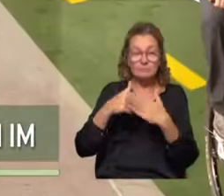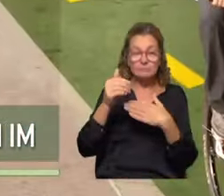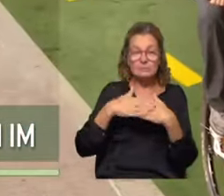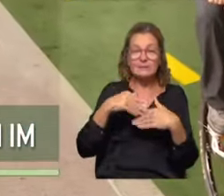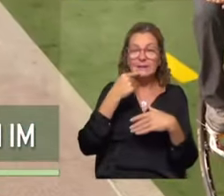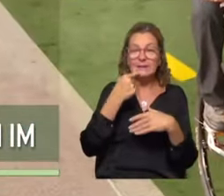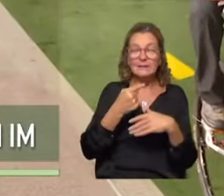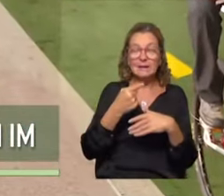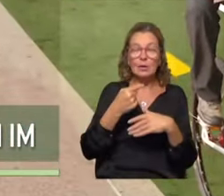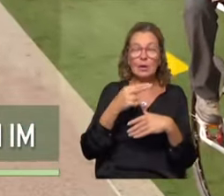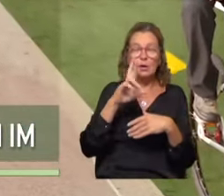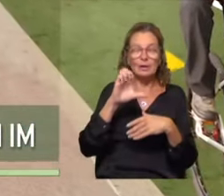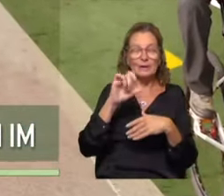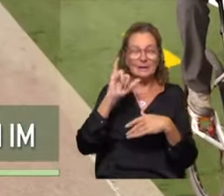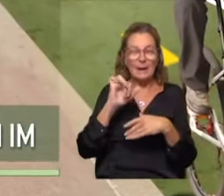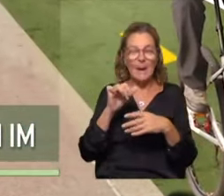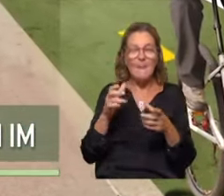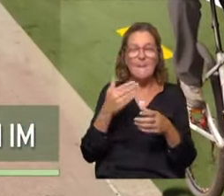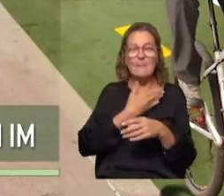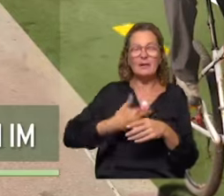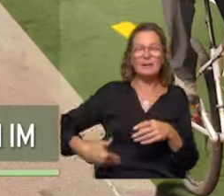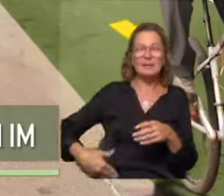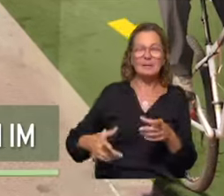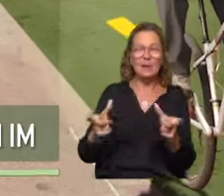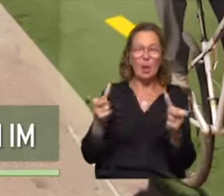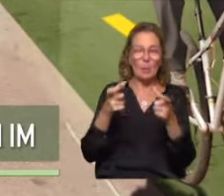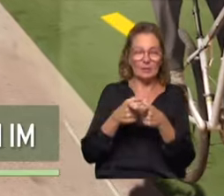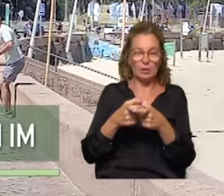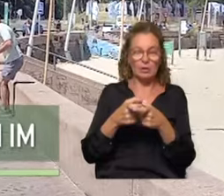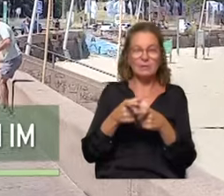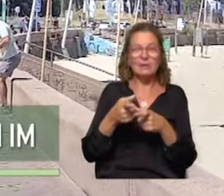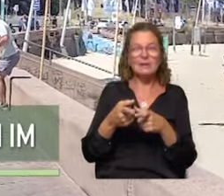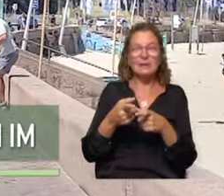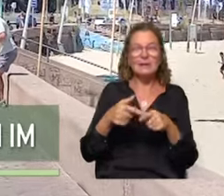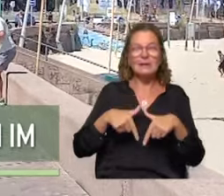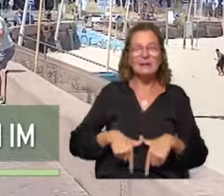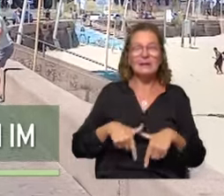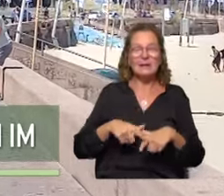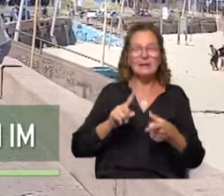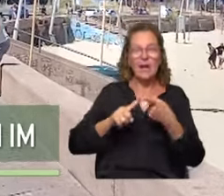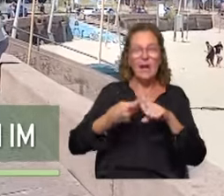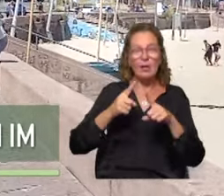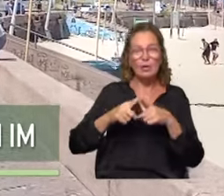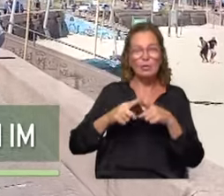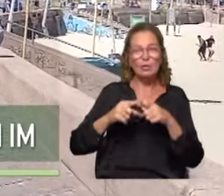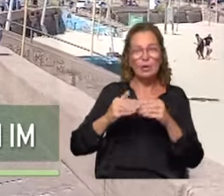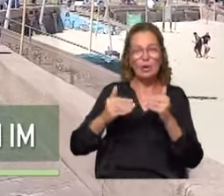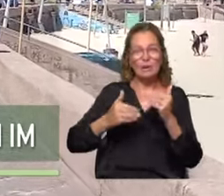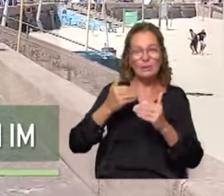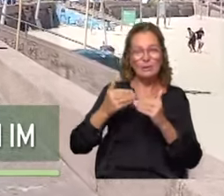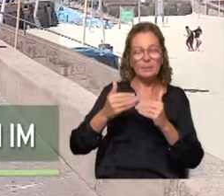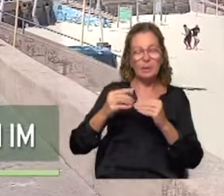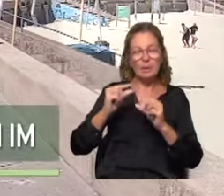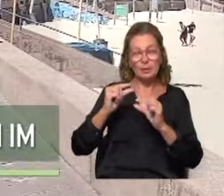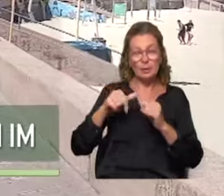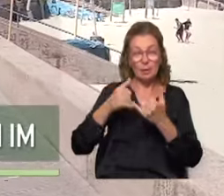confirmó William Rey, presidente de la comisión, a MBD Noticias. Mientras tanto, la Intendencia acordó enlentecer el avance de las obras en